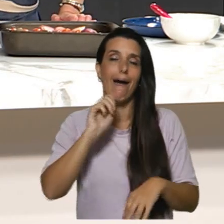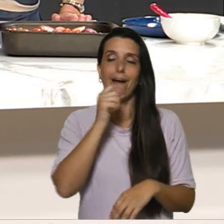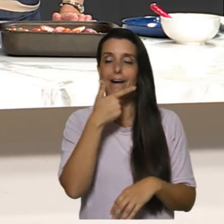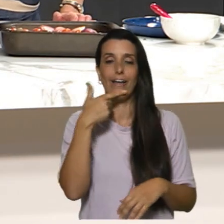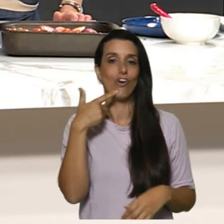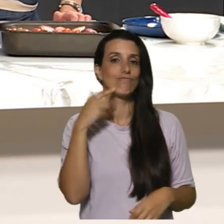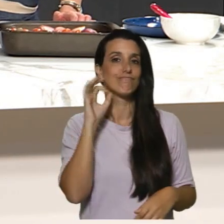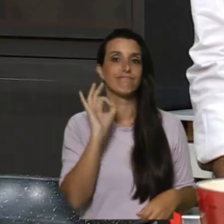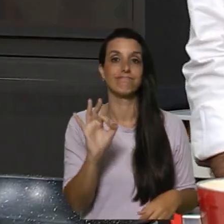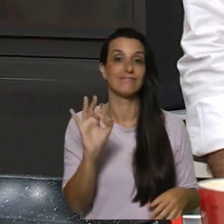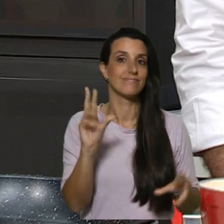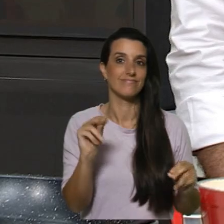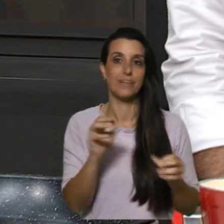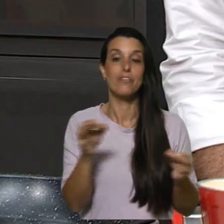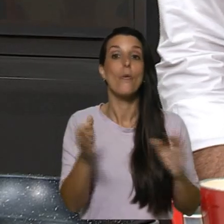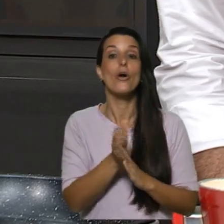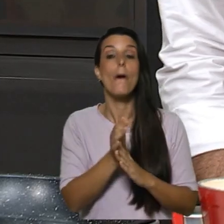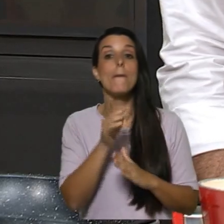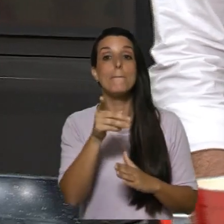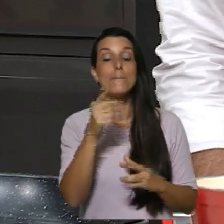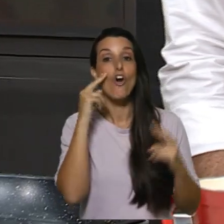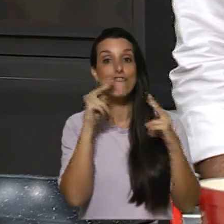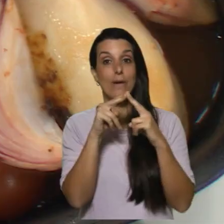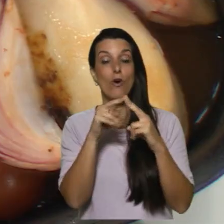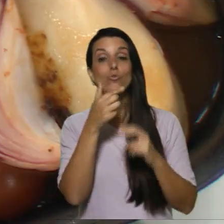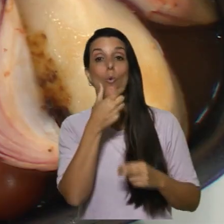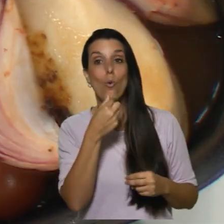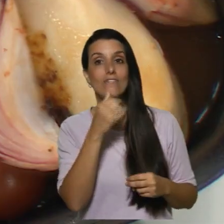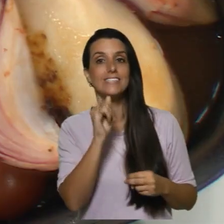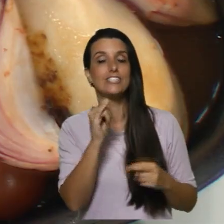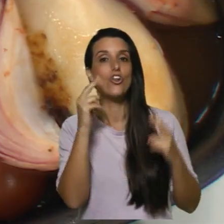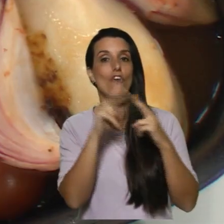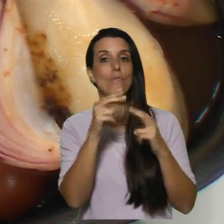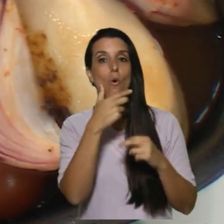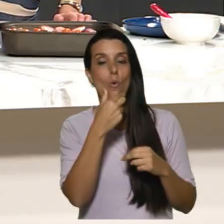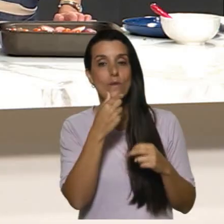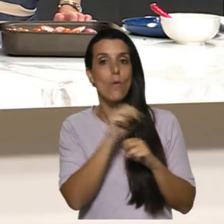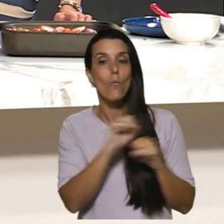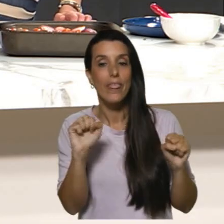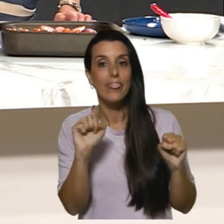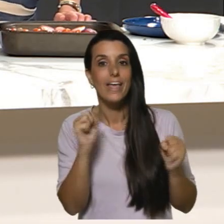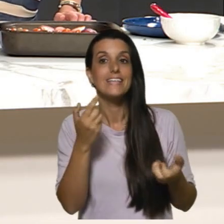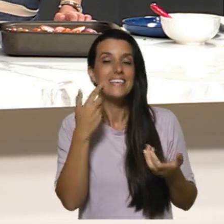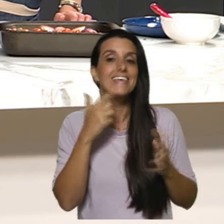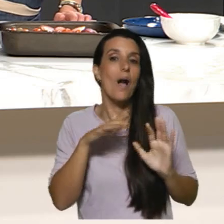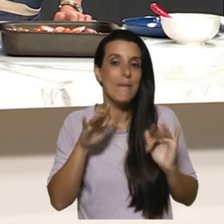todavía. Imperdible. Paula Estela, nos encontraremos el jueves. Nos encontraremos el jueves. ¿Será que vendrán los borrachines? Y